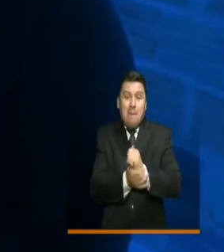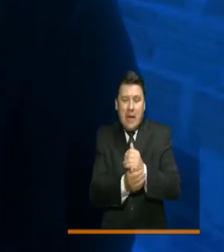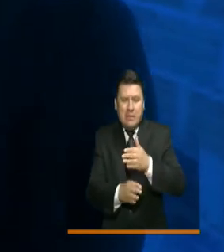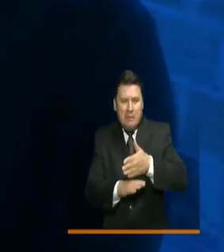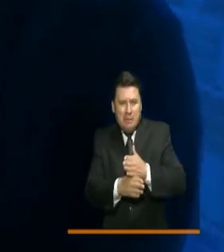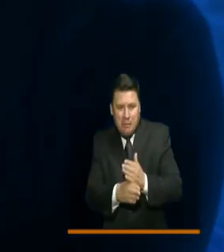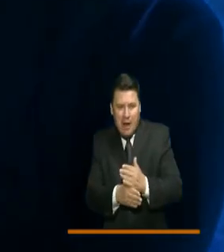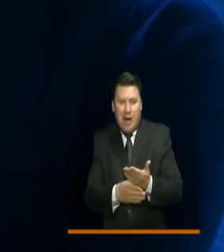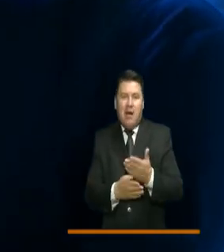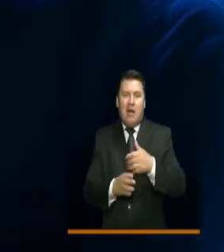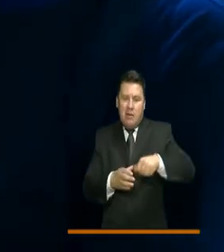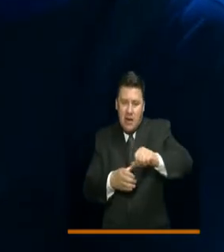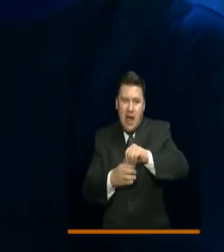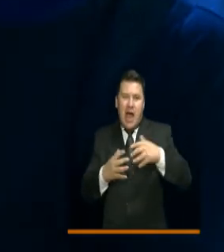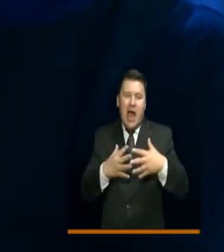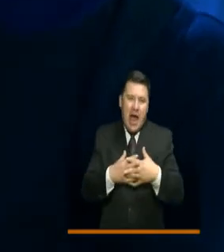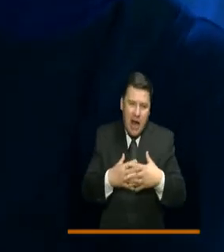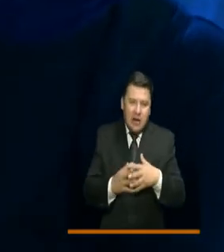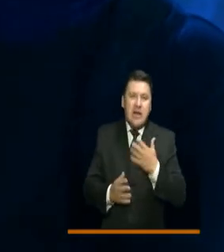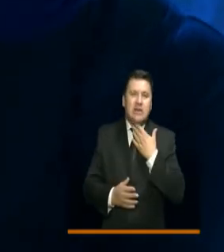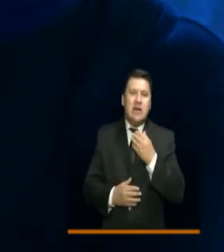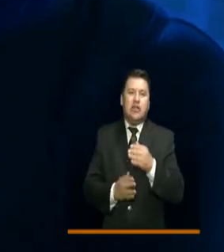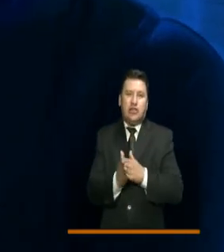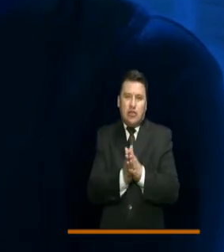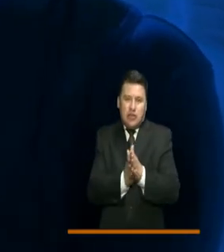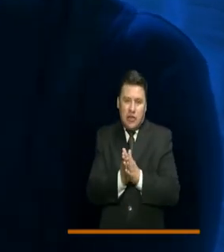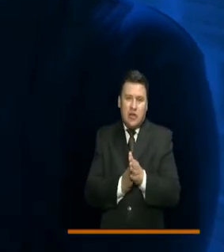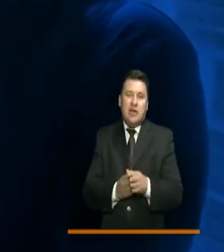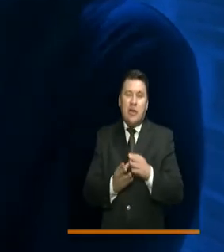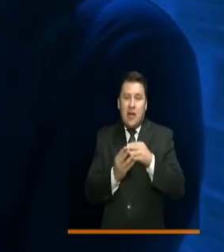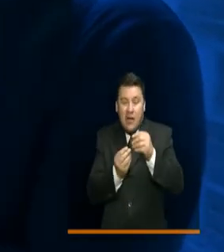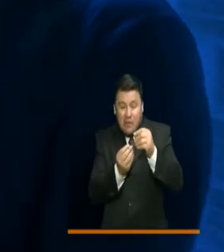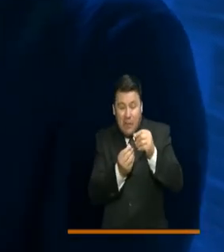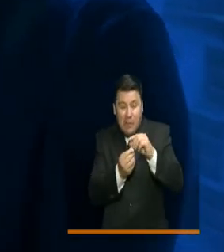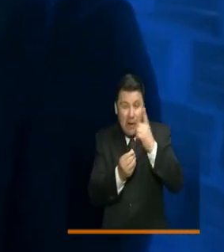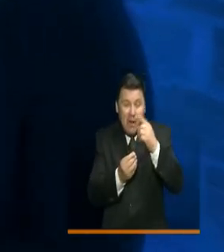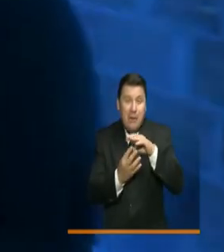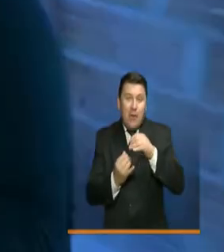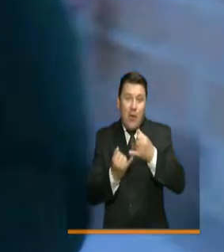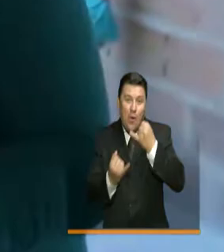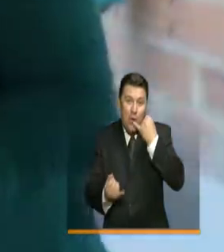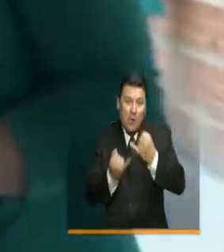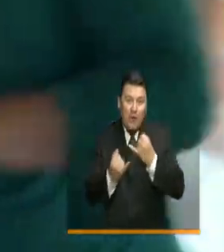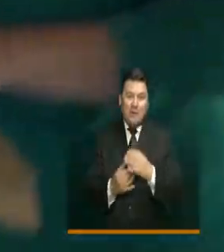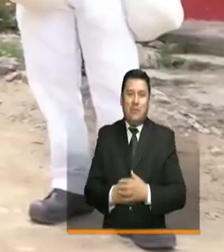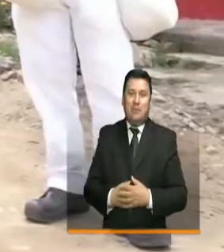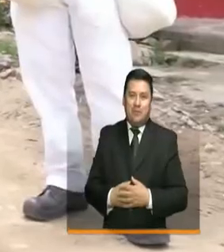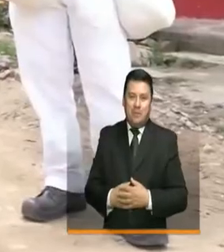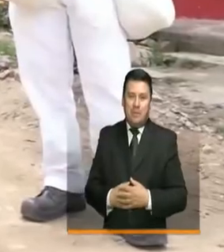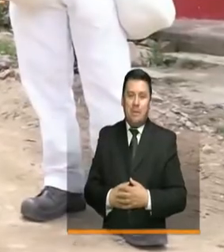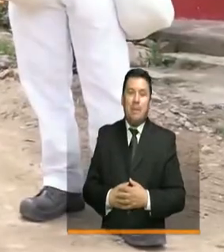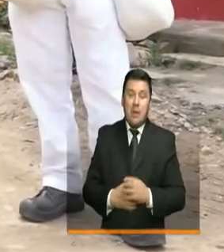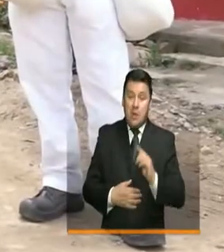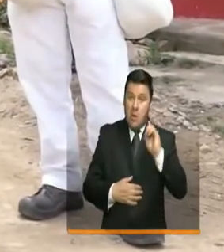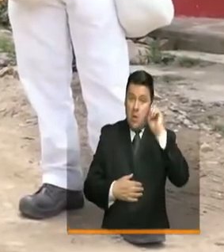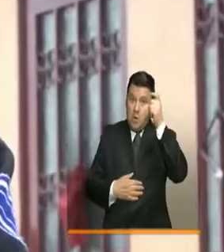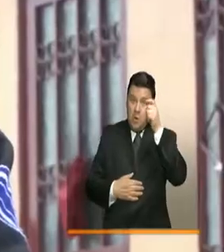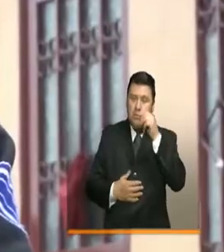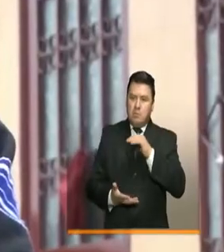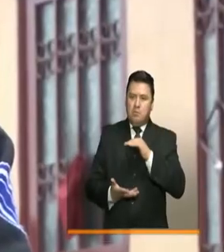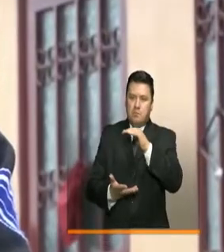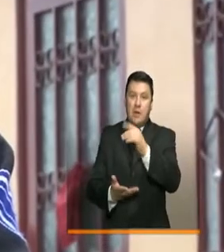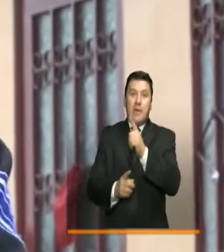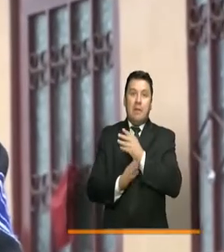panela, lomo de atún, arroz, sal, café y chocolate, harina de trigo y pasta. El gobierno entregará kits